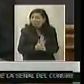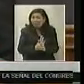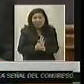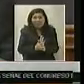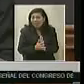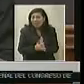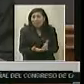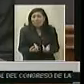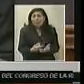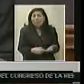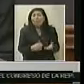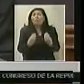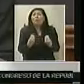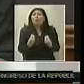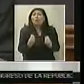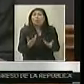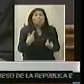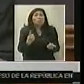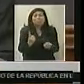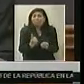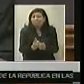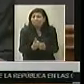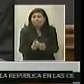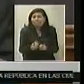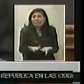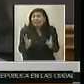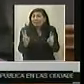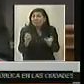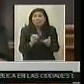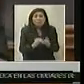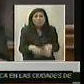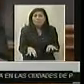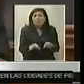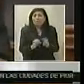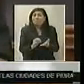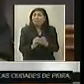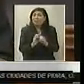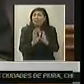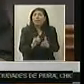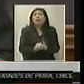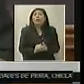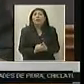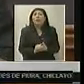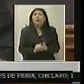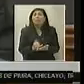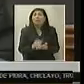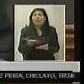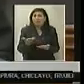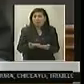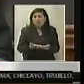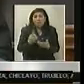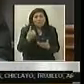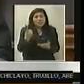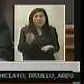no ha sucedido, presidente, porque no hemos encontrado temas absolutamente claros que nos da que